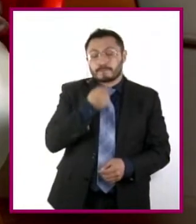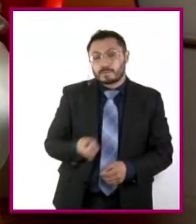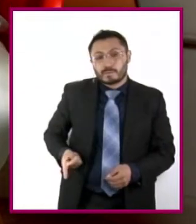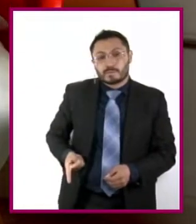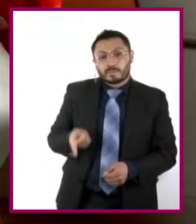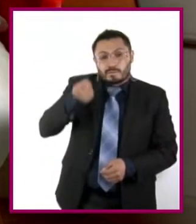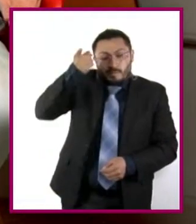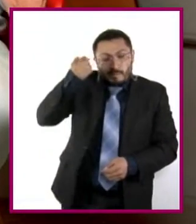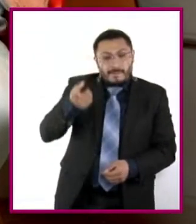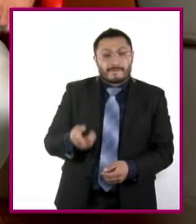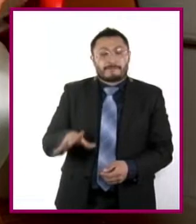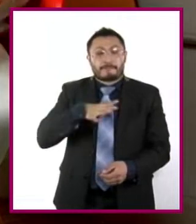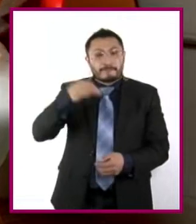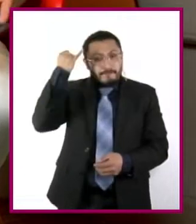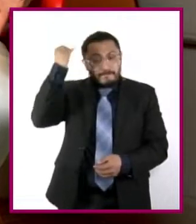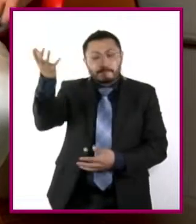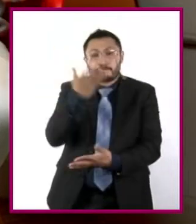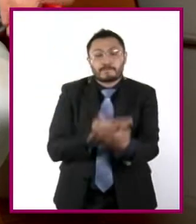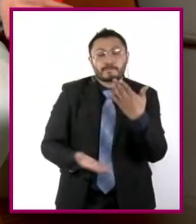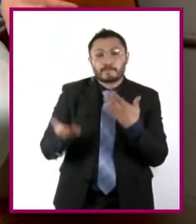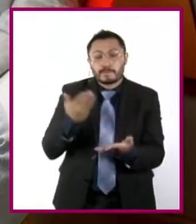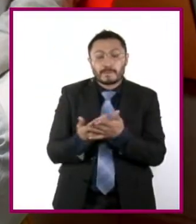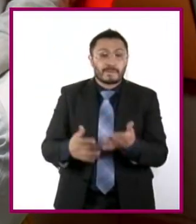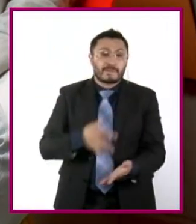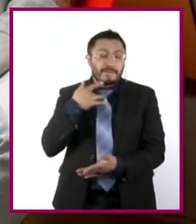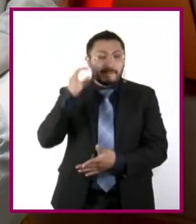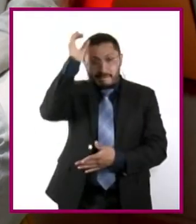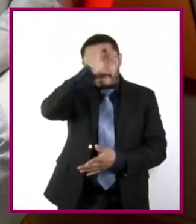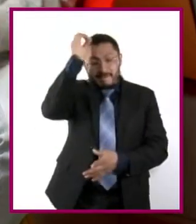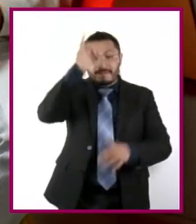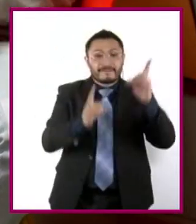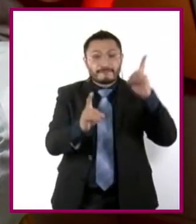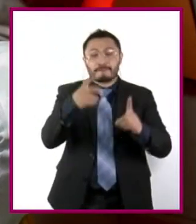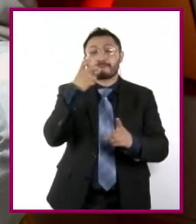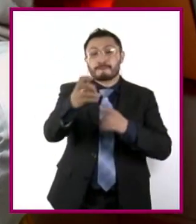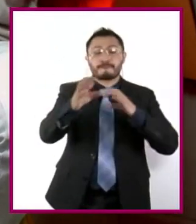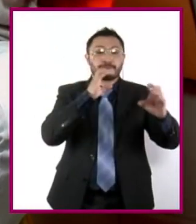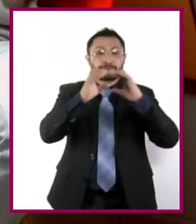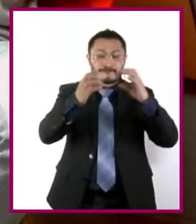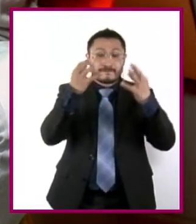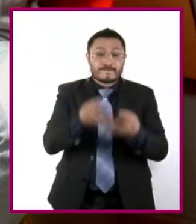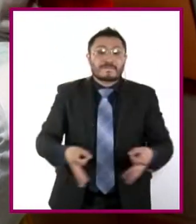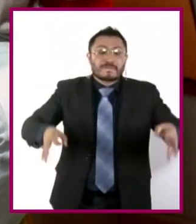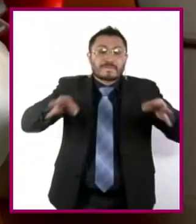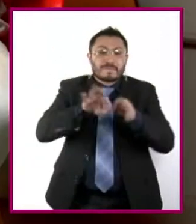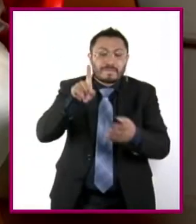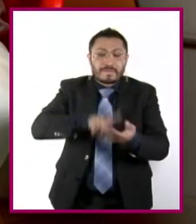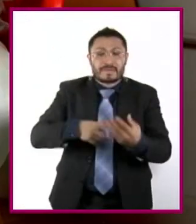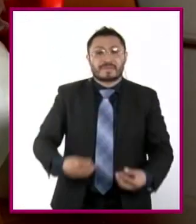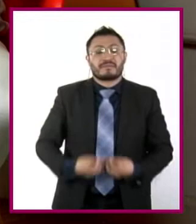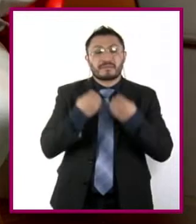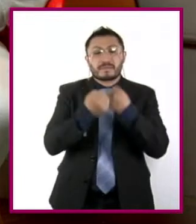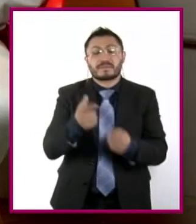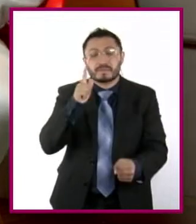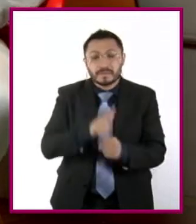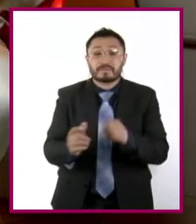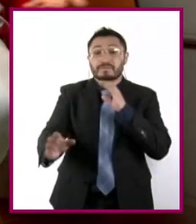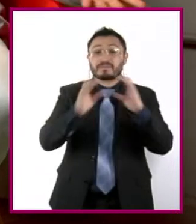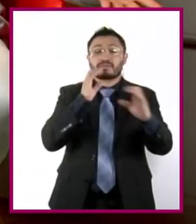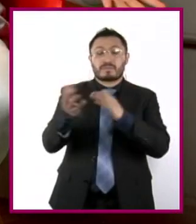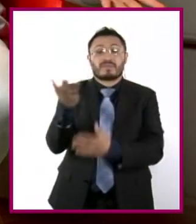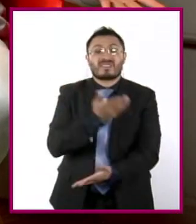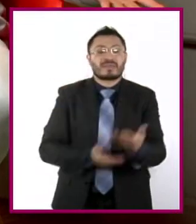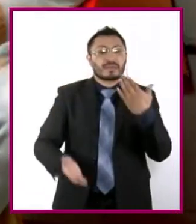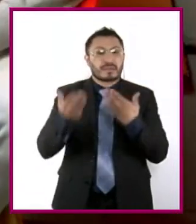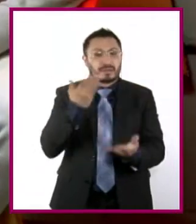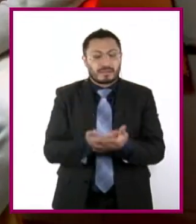intercambiamos ideas, sentimientos, opiniones y dudas. Por eso la comunicación es el fundamento de la vida social. Al comunicar, compartimos